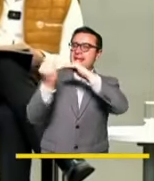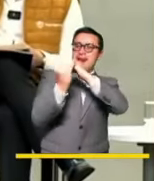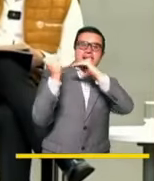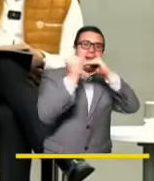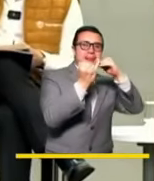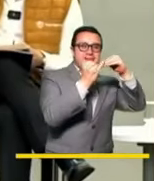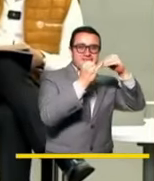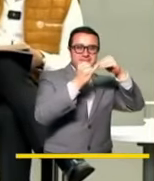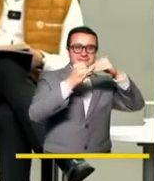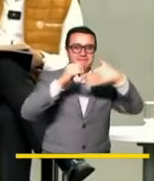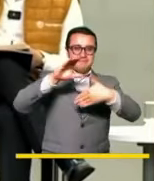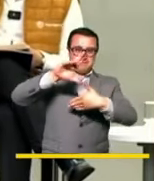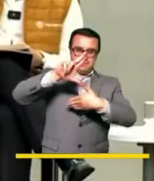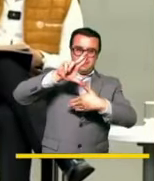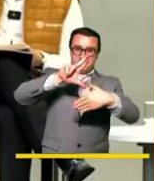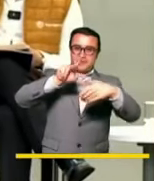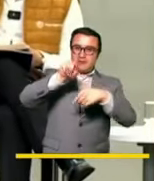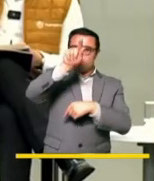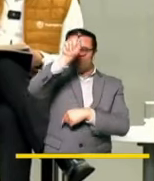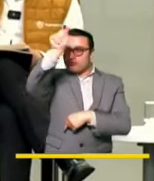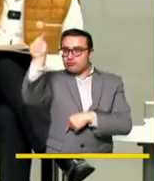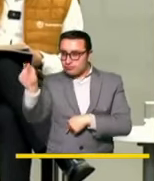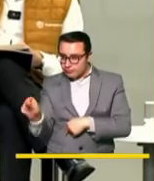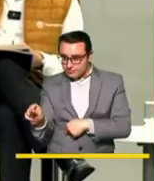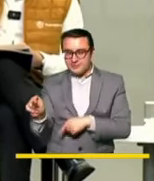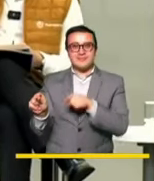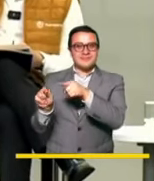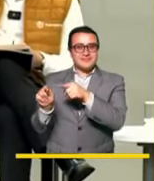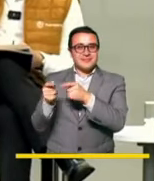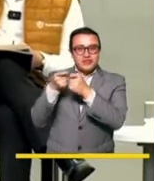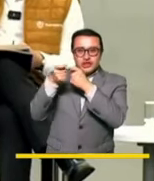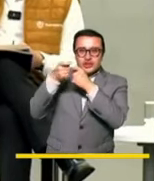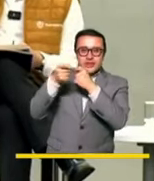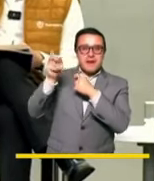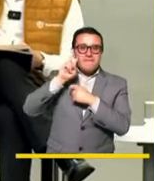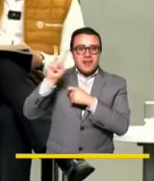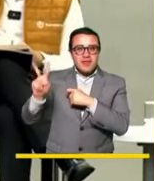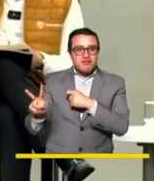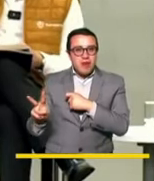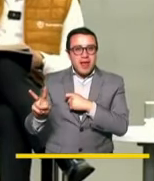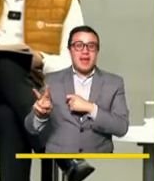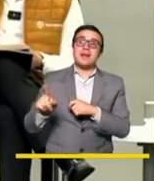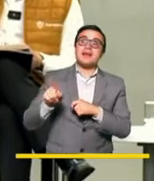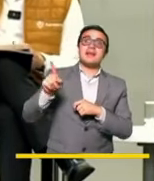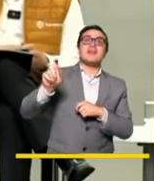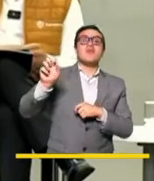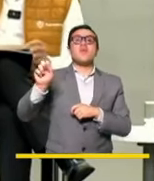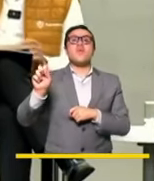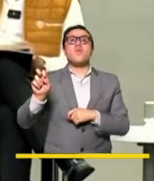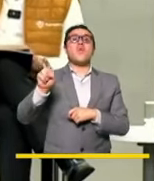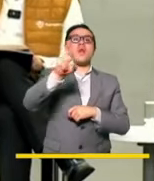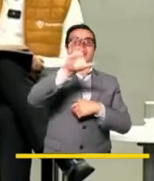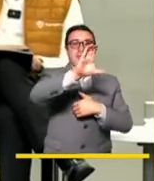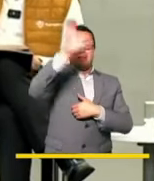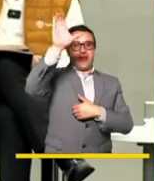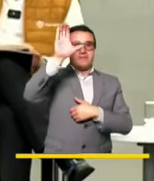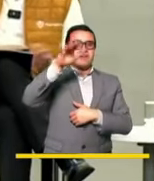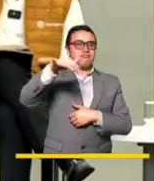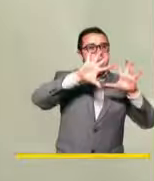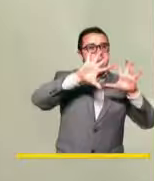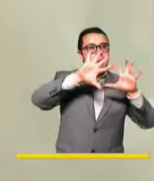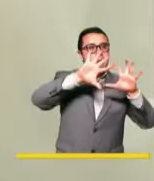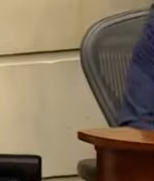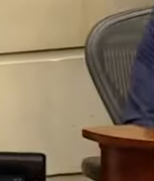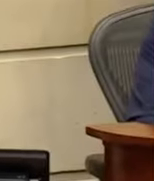entidades o haciéndolo solamente por dec decreto creo que los mecanismos institucionales se tienen que hacer pero las partes tienen que hablar es decir el